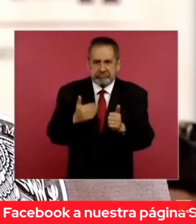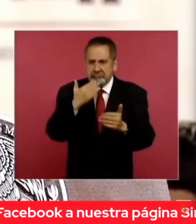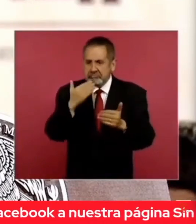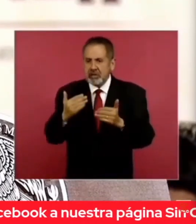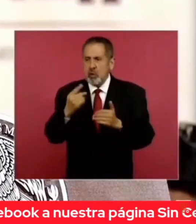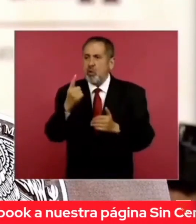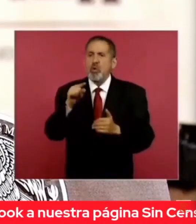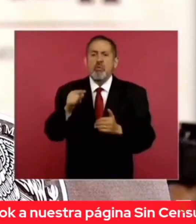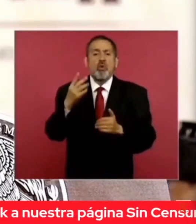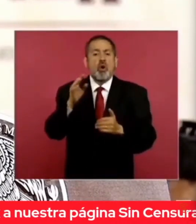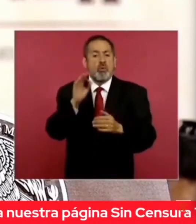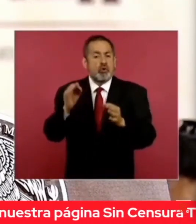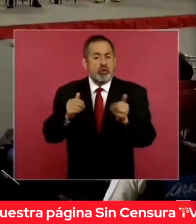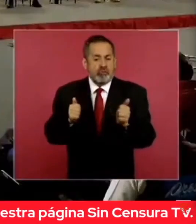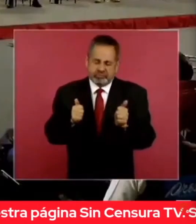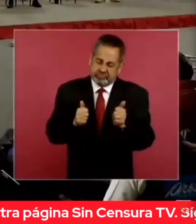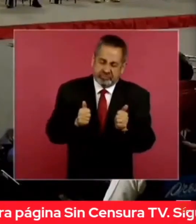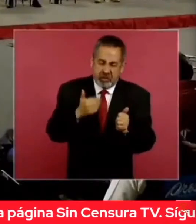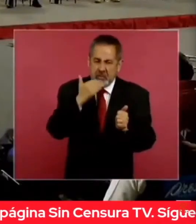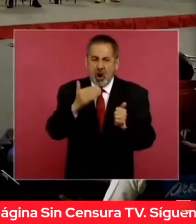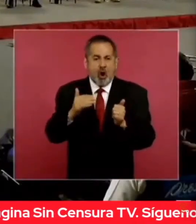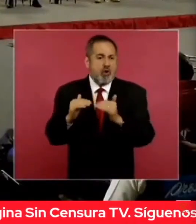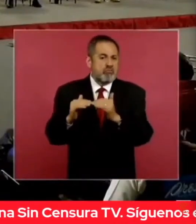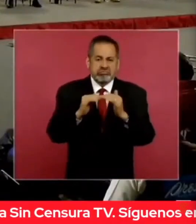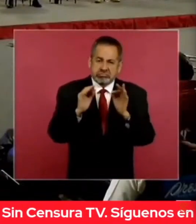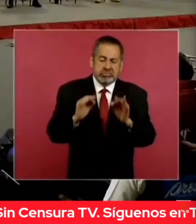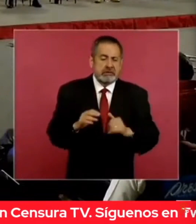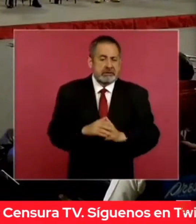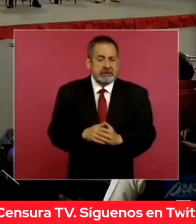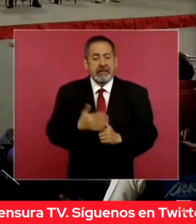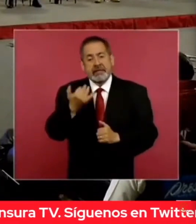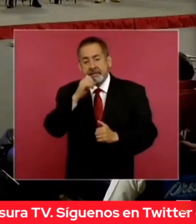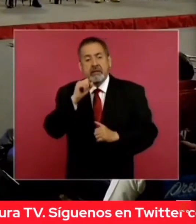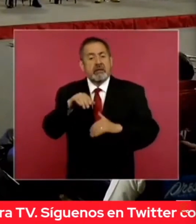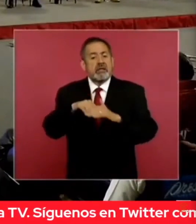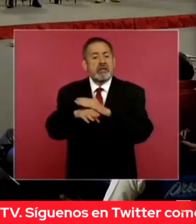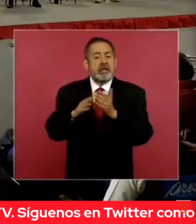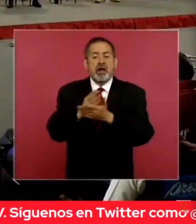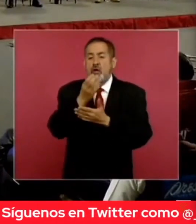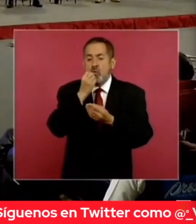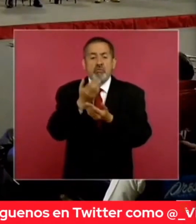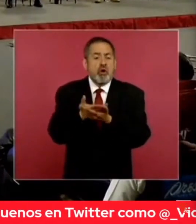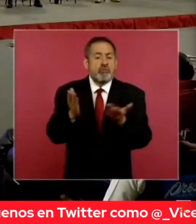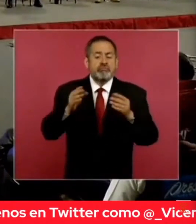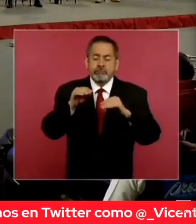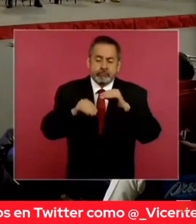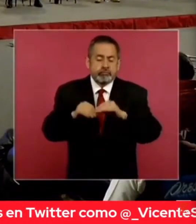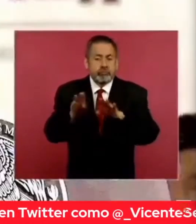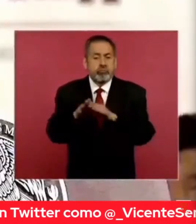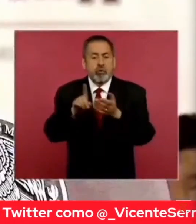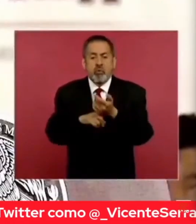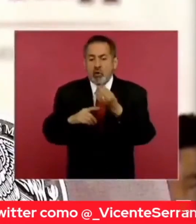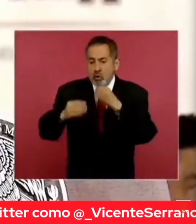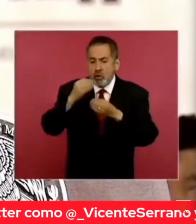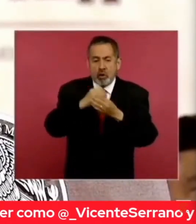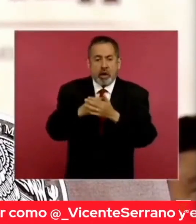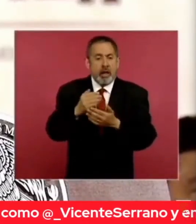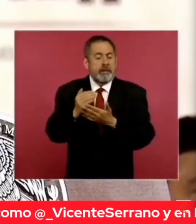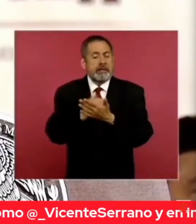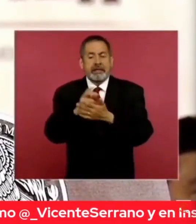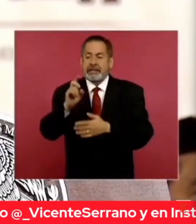menos 1.4%. Y en el tema de acceso a alimentación, tuvimos una disminución de